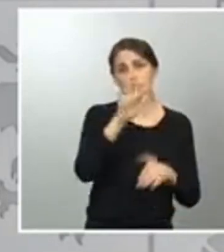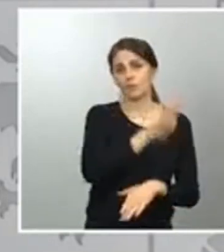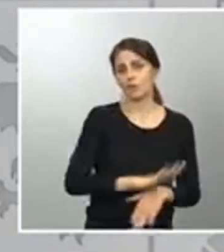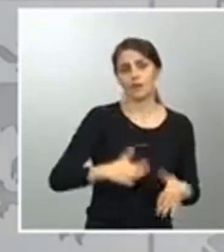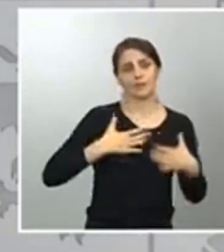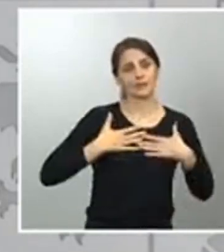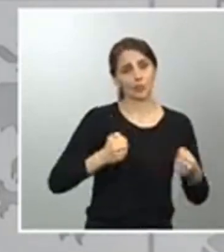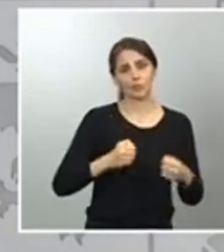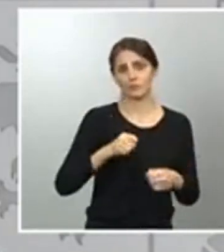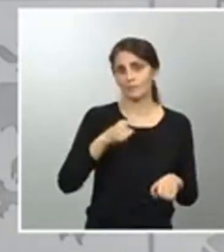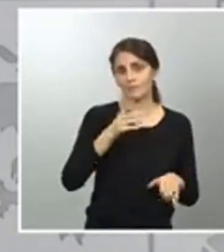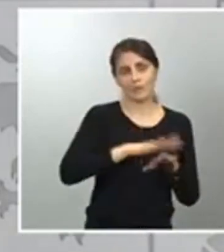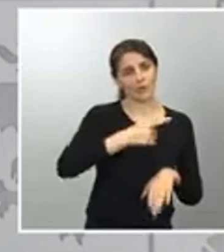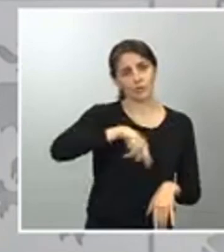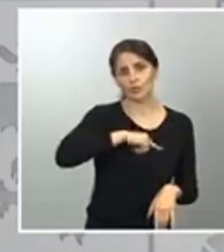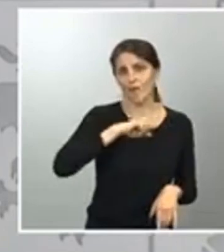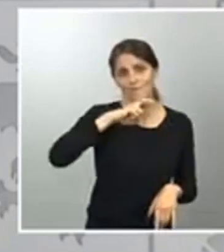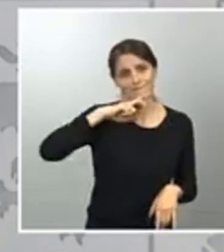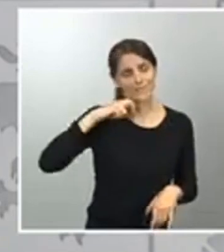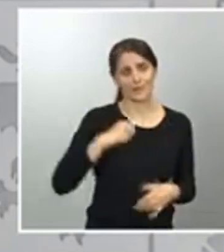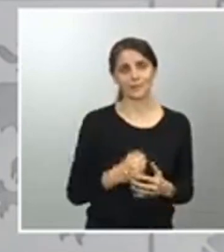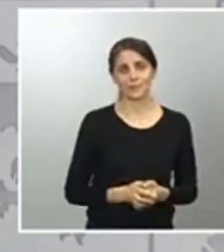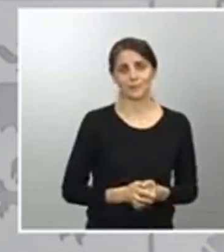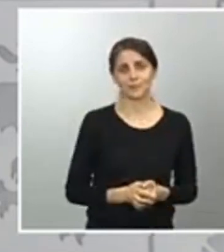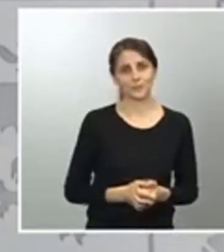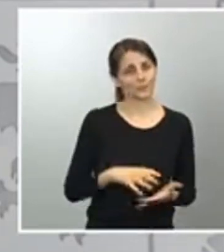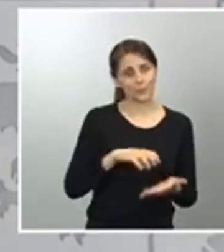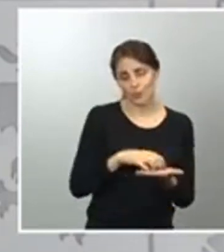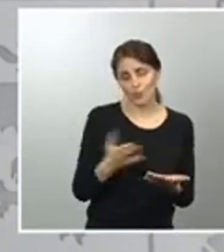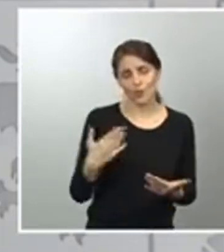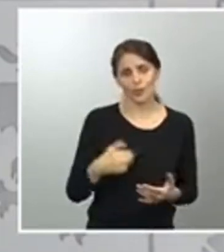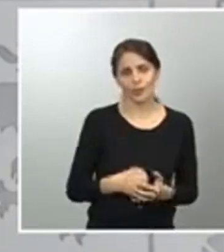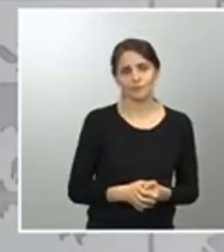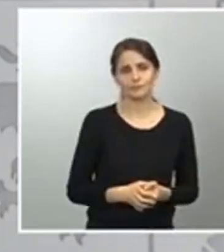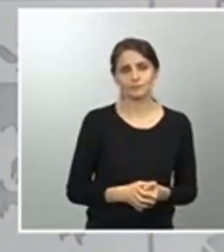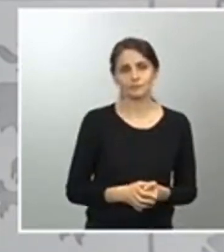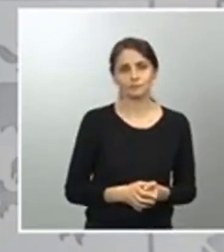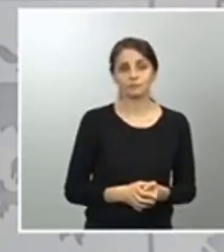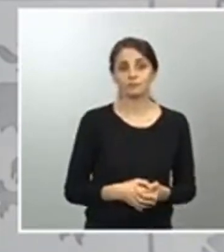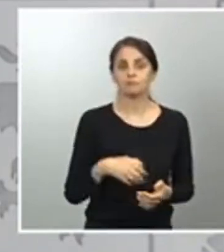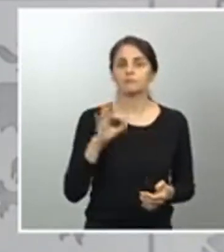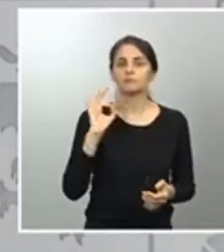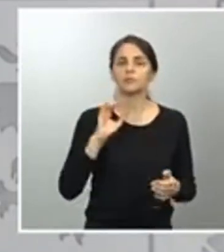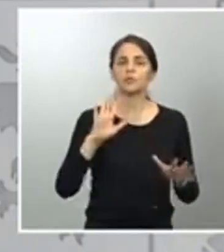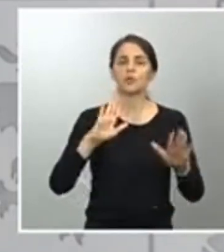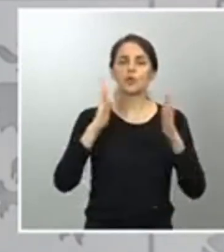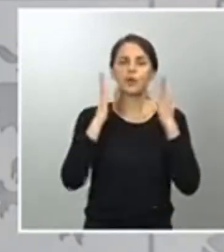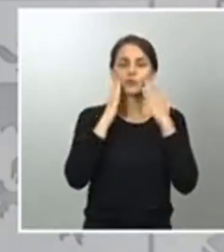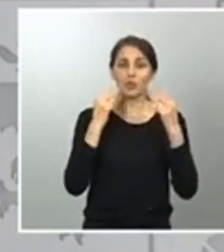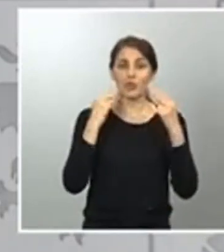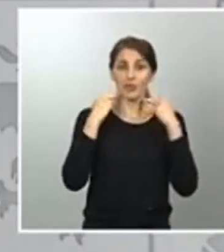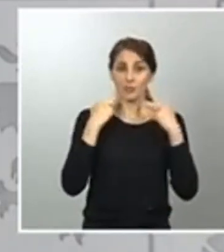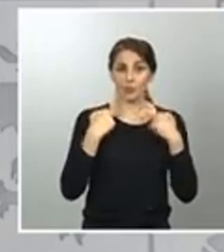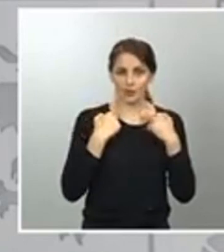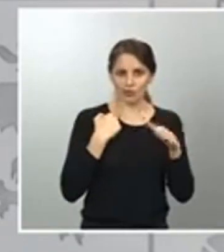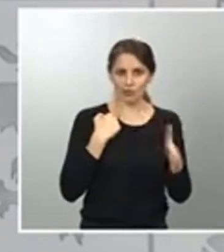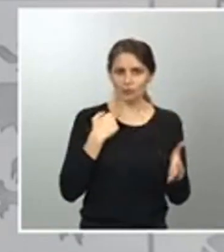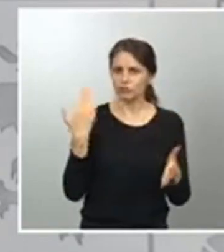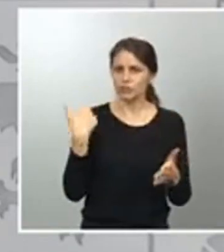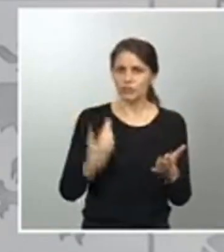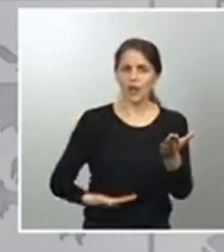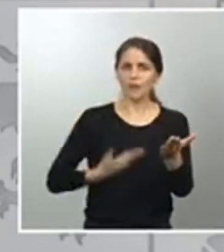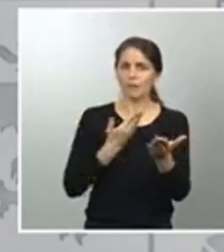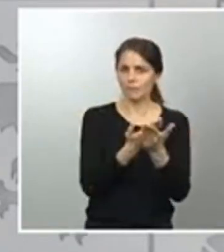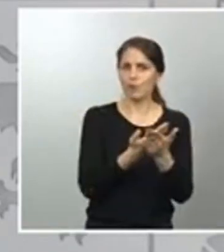quepa duda. Es más, hay algunos planteamientos que se han hecho en el Congreso de los Diputados a la luz de los debates